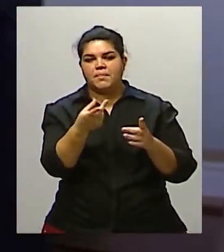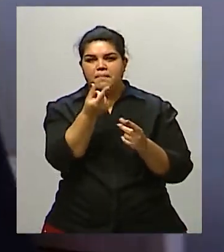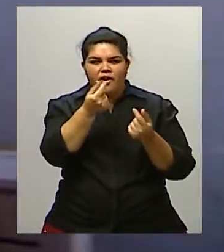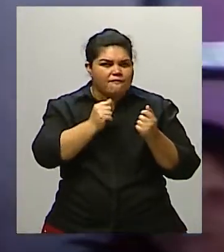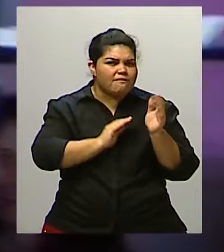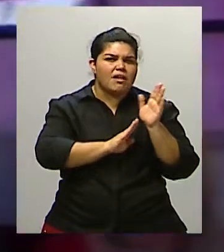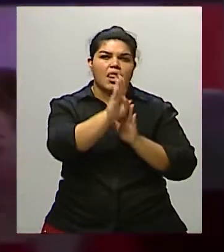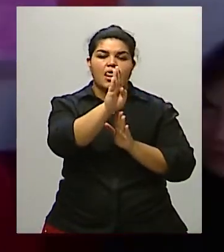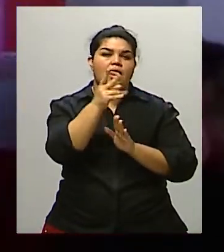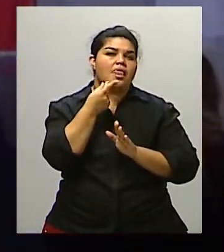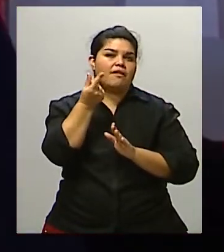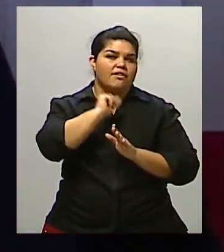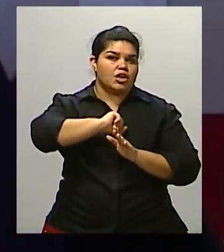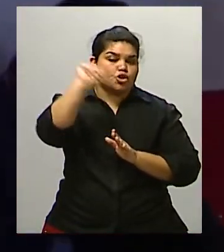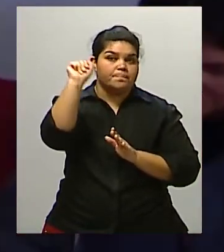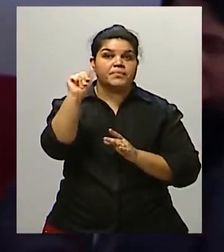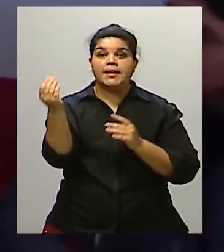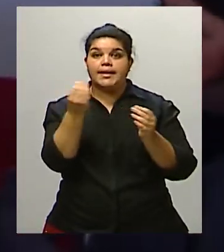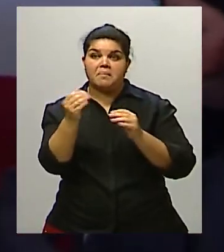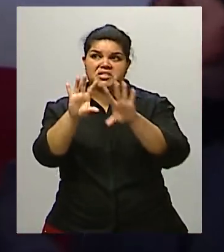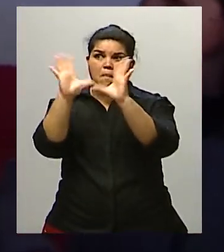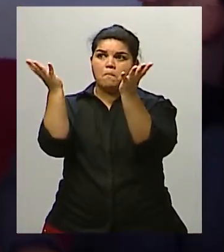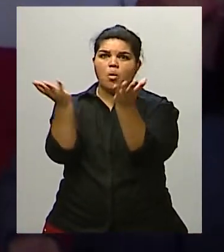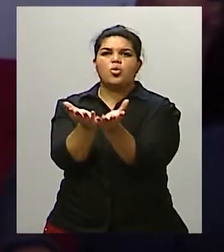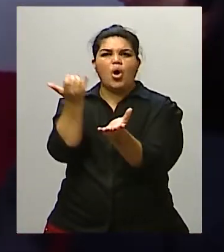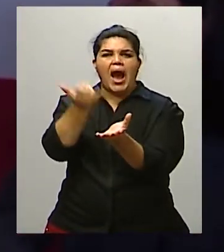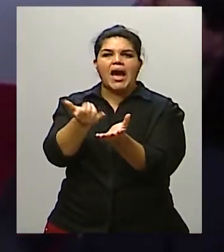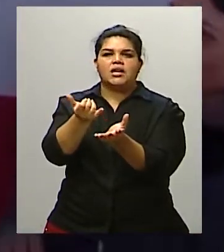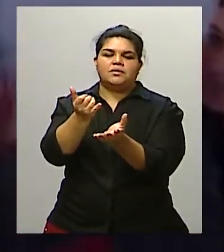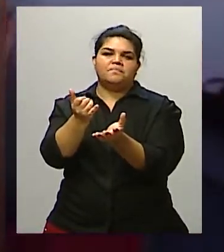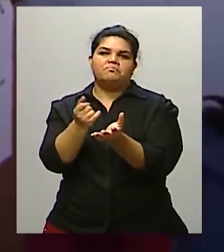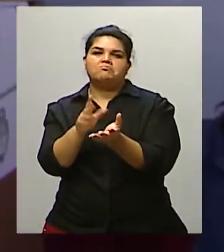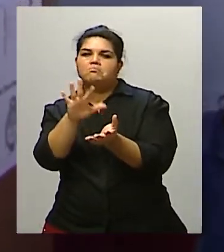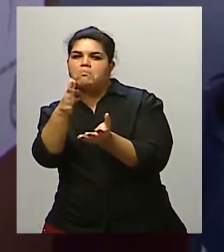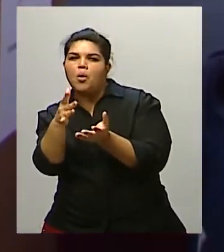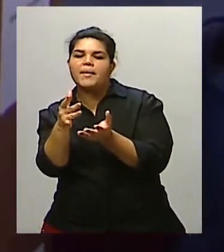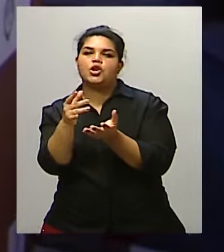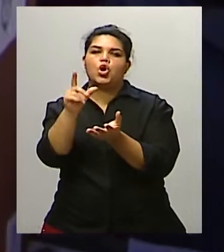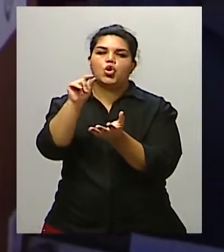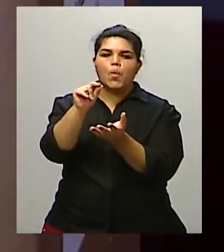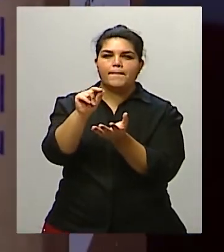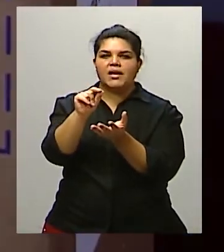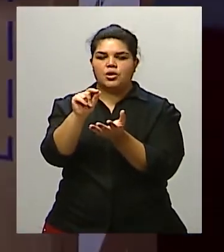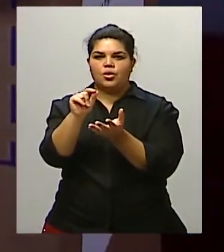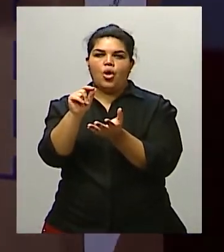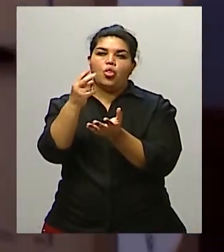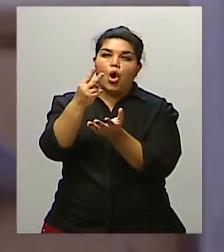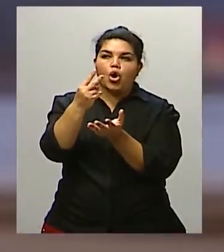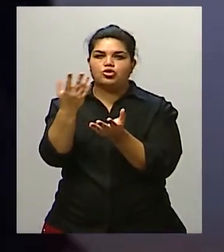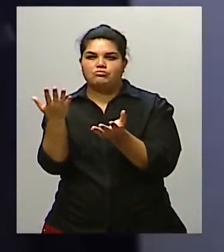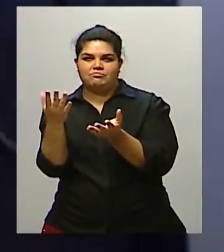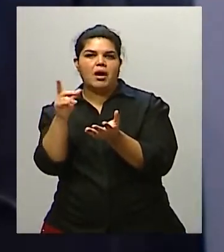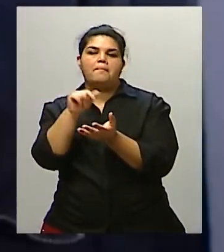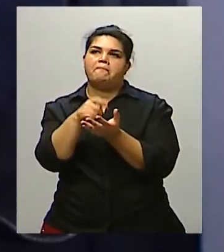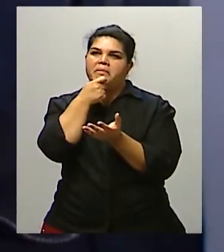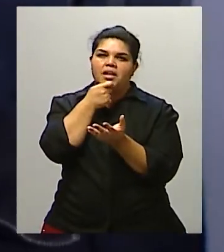dígitos. Sí. Nosotros que vivimos naturalmente en inflación de 2 dígitos, nos estamos yendo entonces a una inflación de 3 dígitos. Wow.